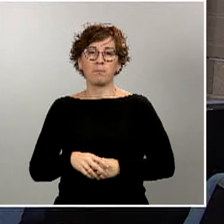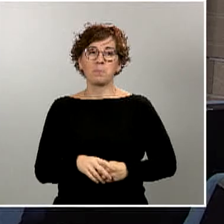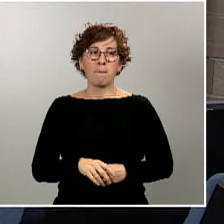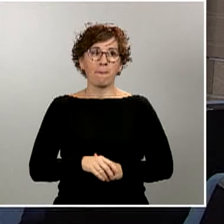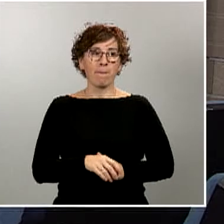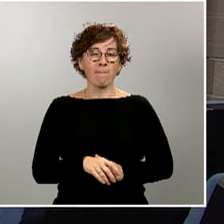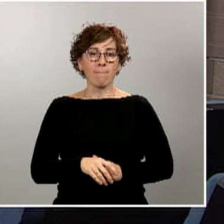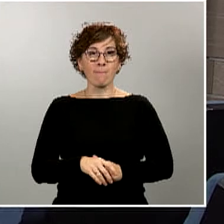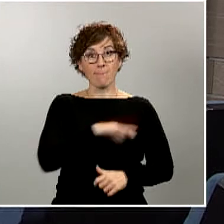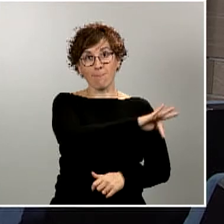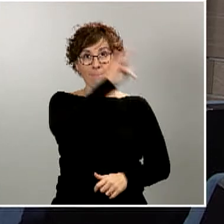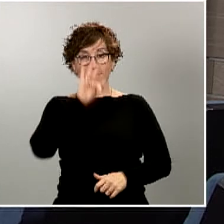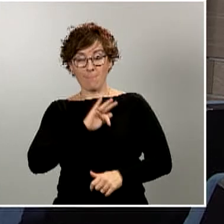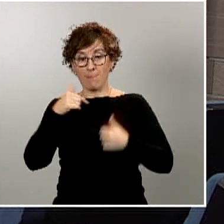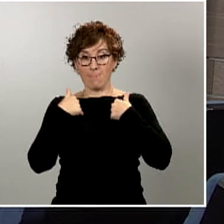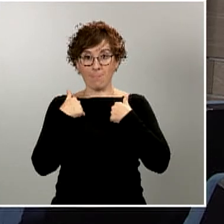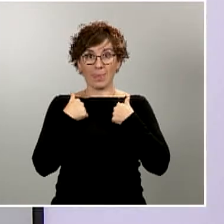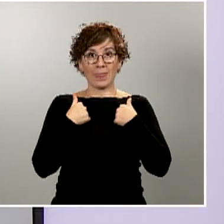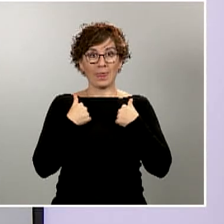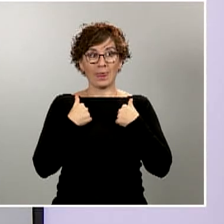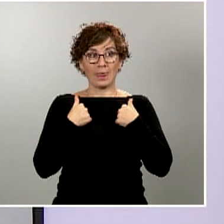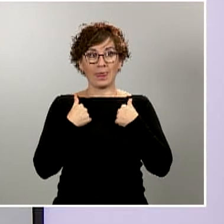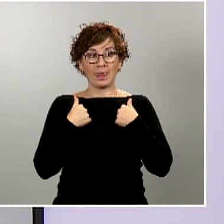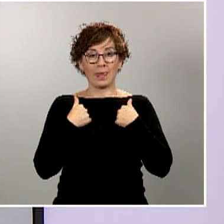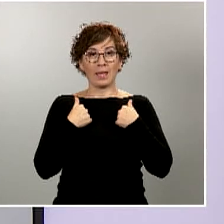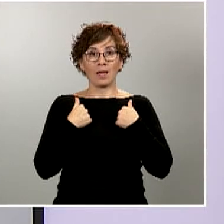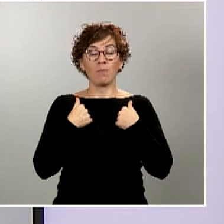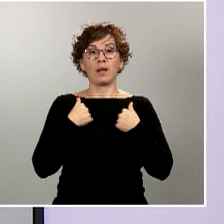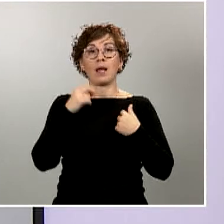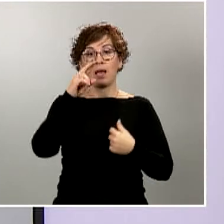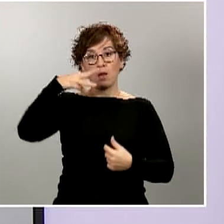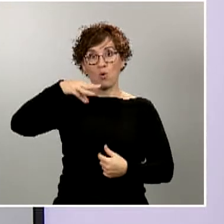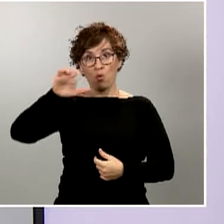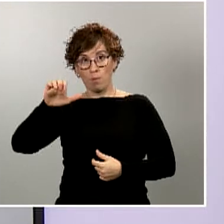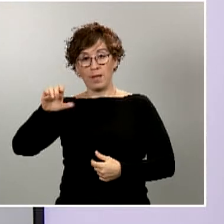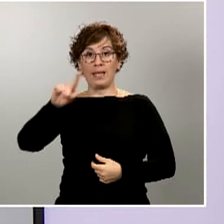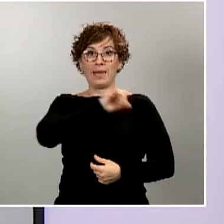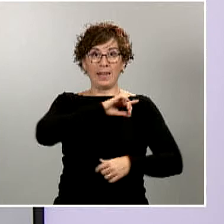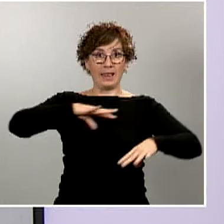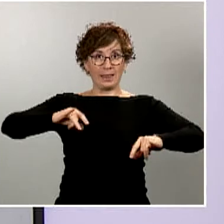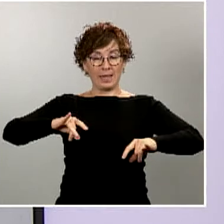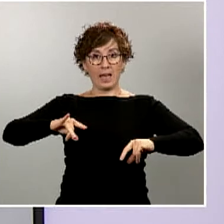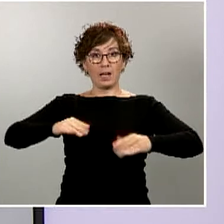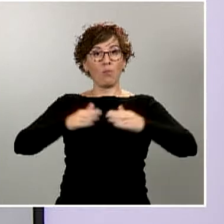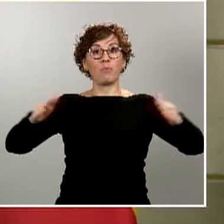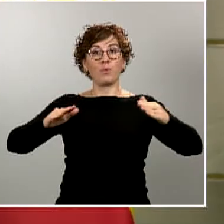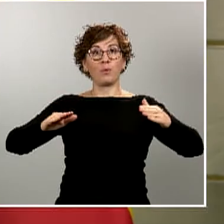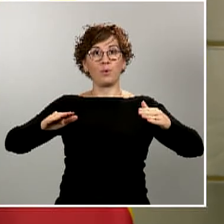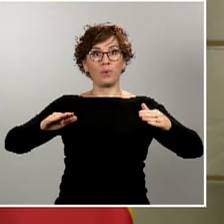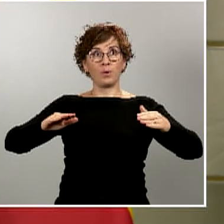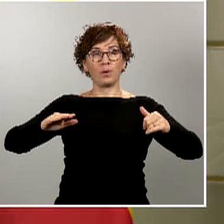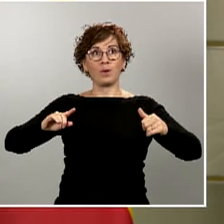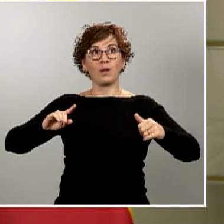decir que desde el primer día para la Unidad Militar de Emergencias y para el Ejército de Tierra la desinfección de las residencias ha sido una